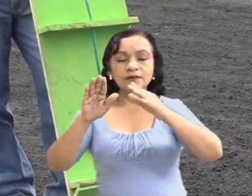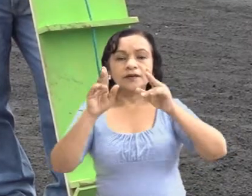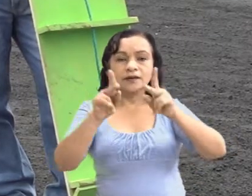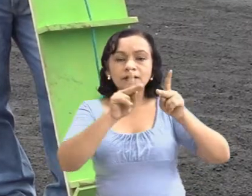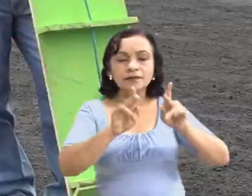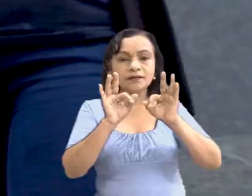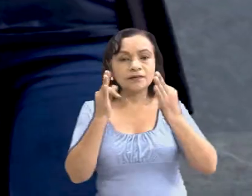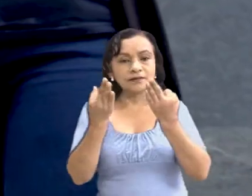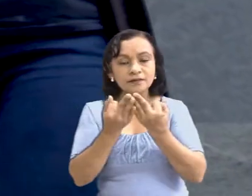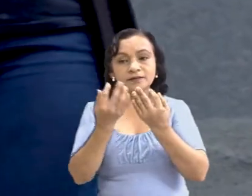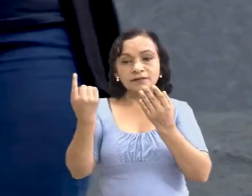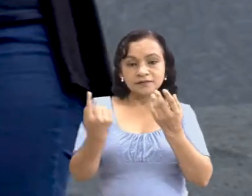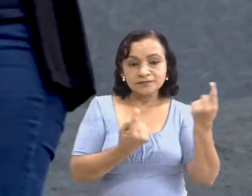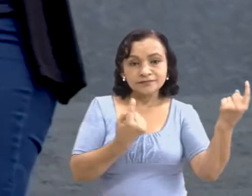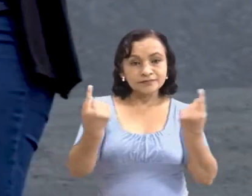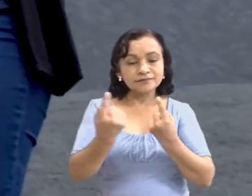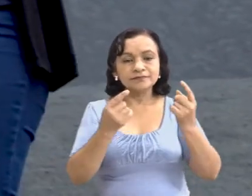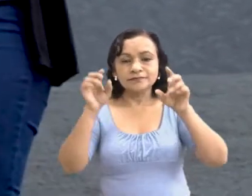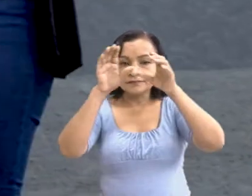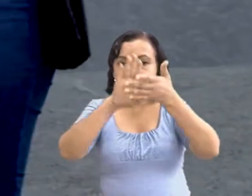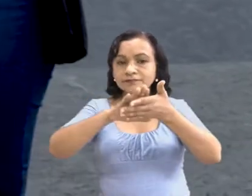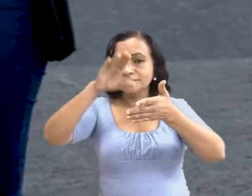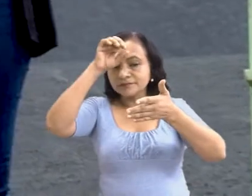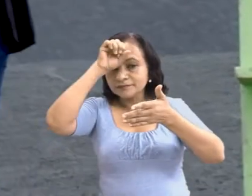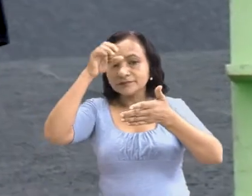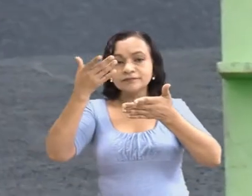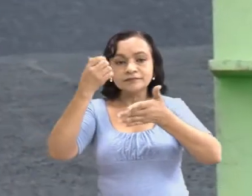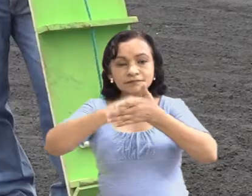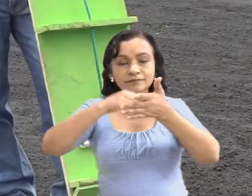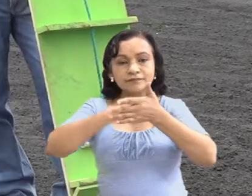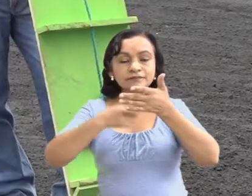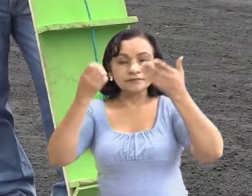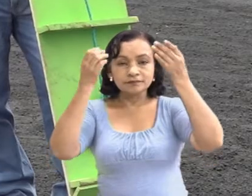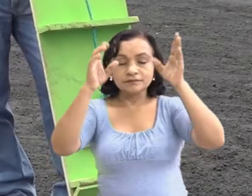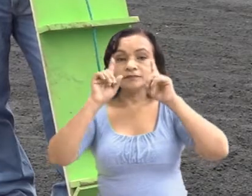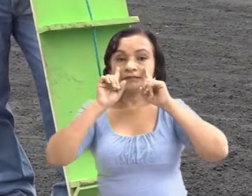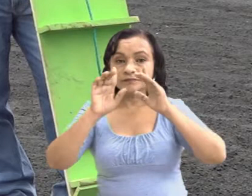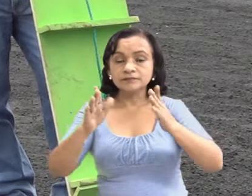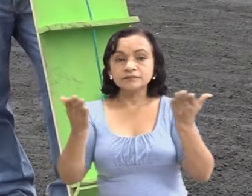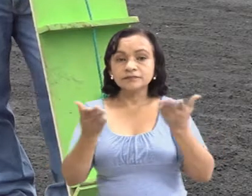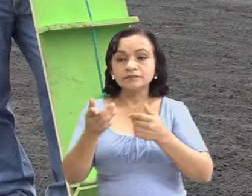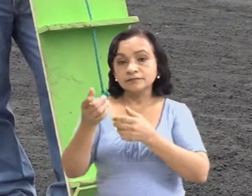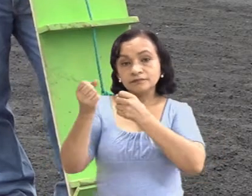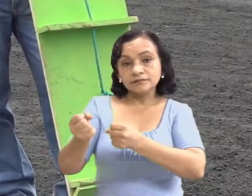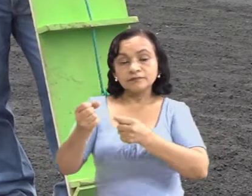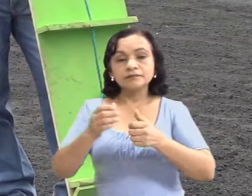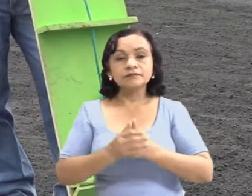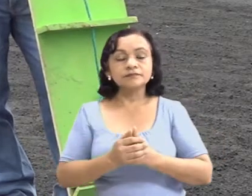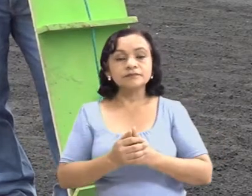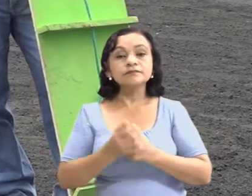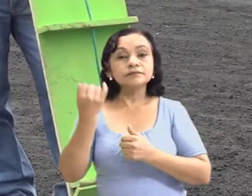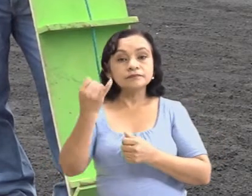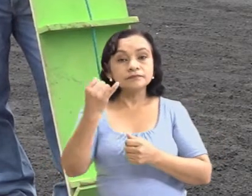familias nicaragüenses a ser parte de estos procesos de capacitación y formación que fortalecen lo que es la cultura de prevención, don Manuel. Sí, yo